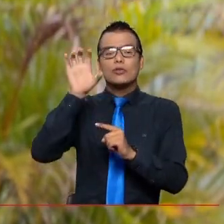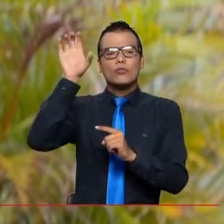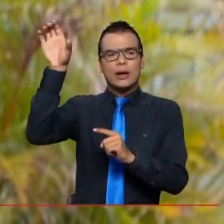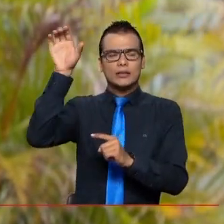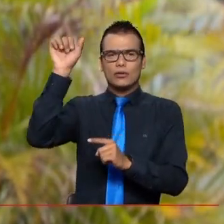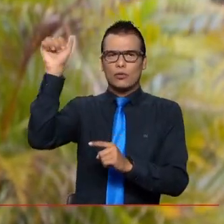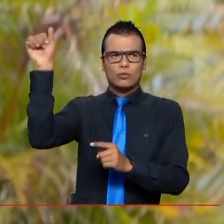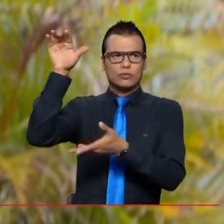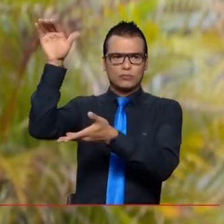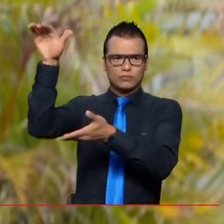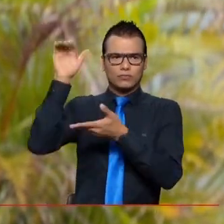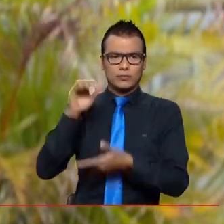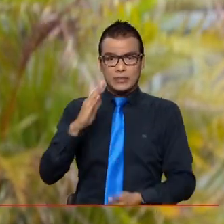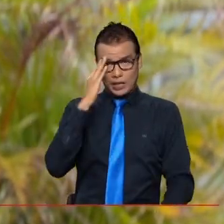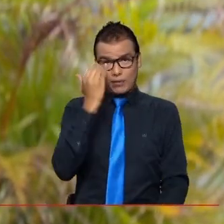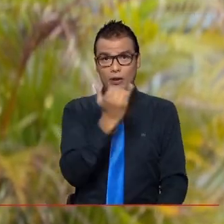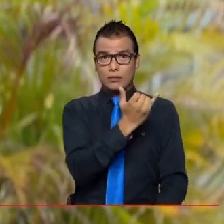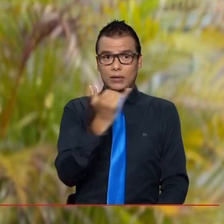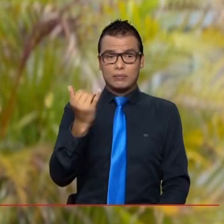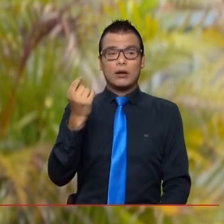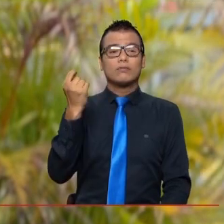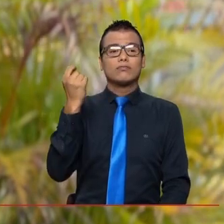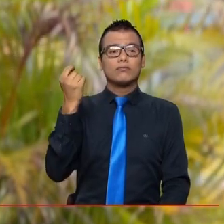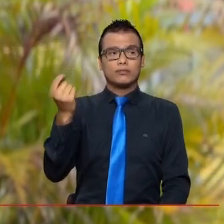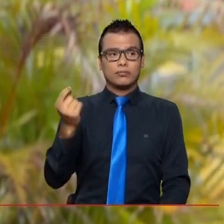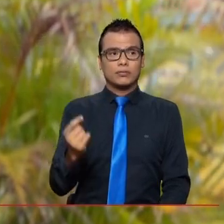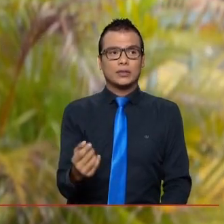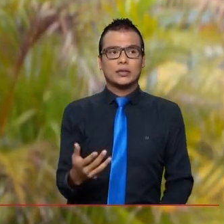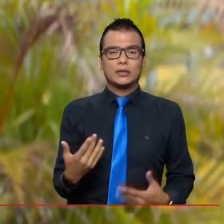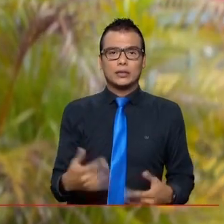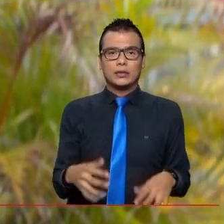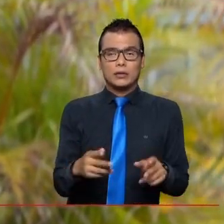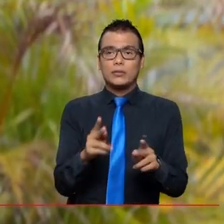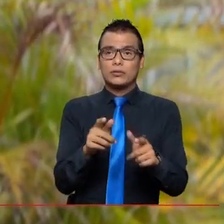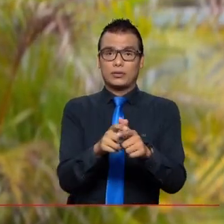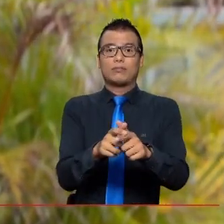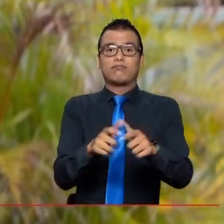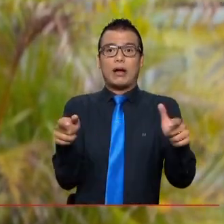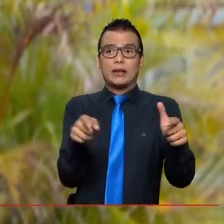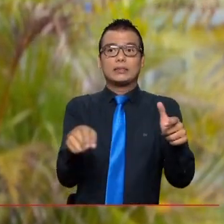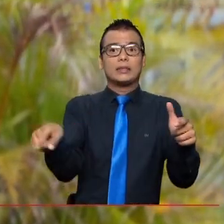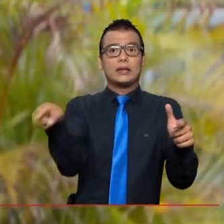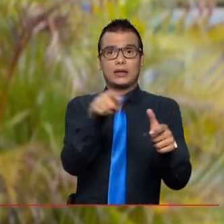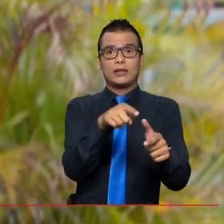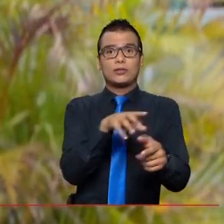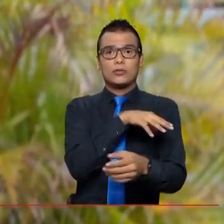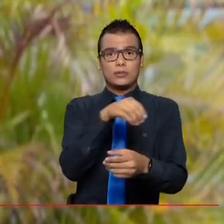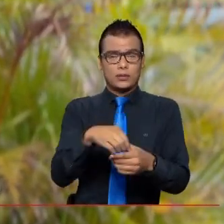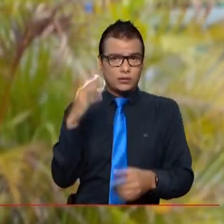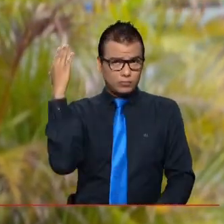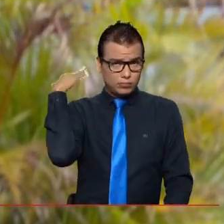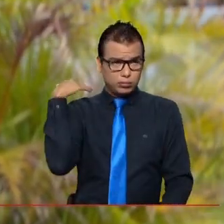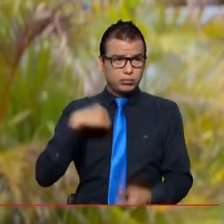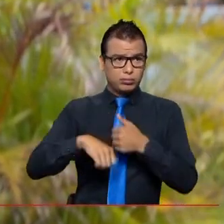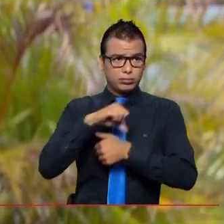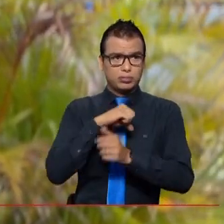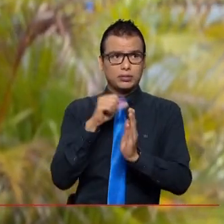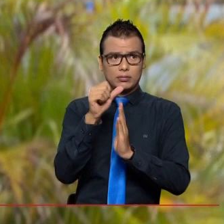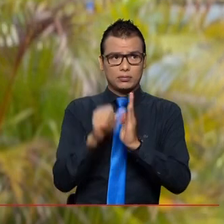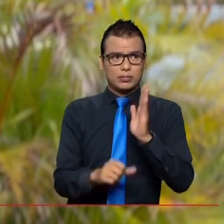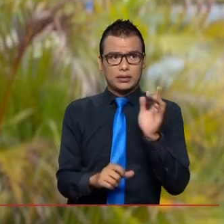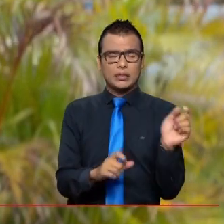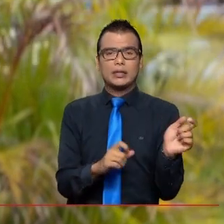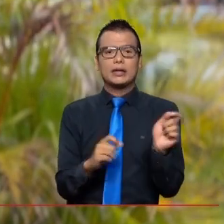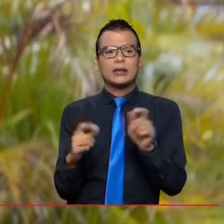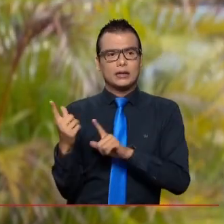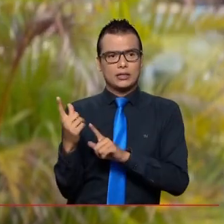por 60 pacientes en el país tres de ellos en el Valle del cauca Ya tienen sus autorizaciones de trasplante listas para cuando rote